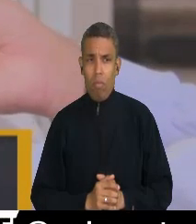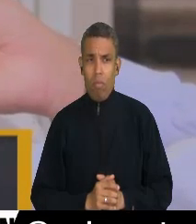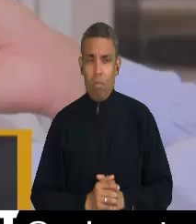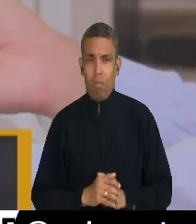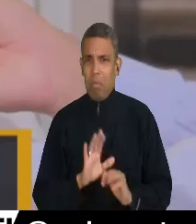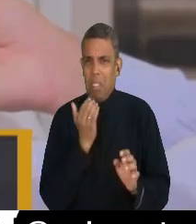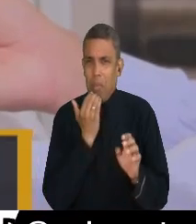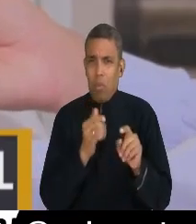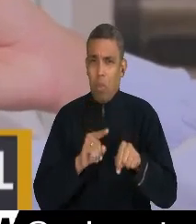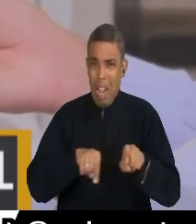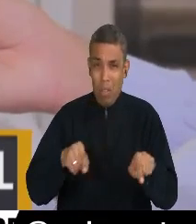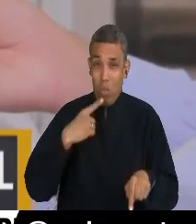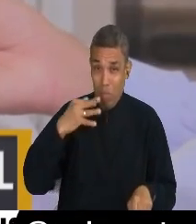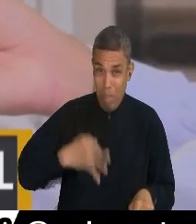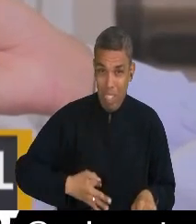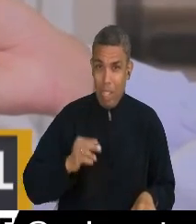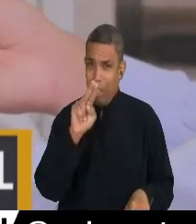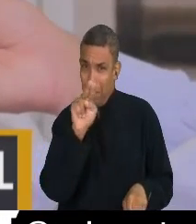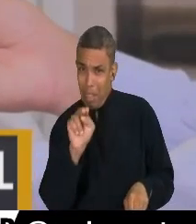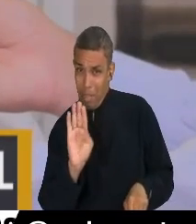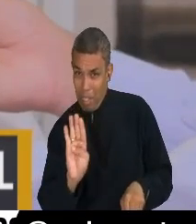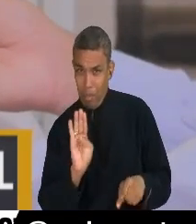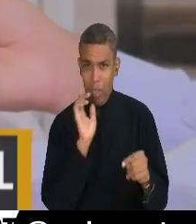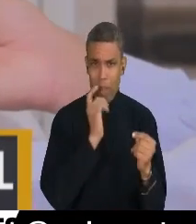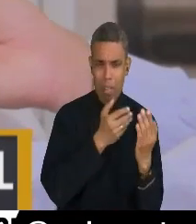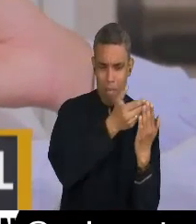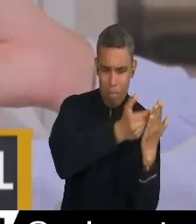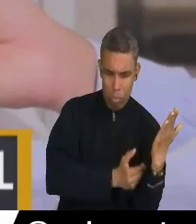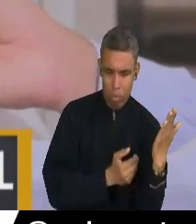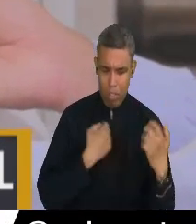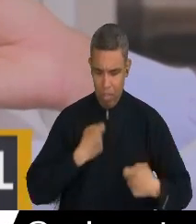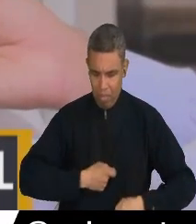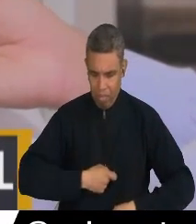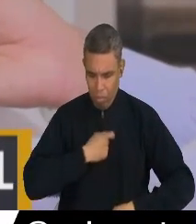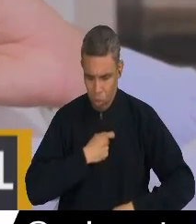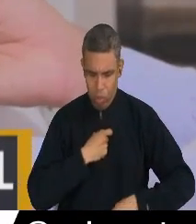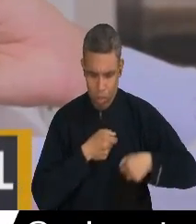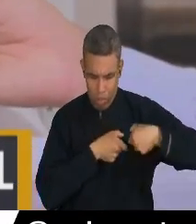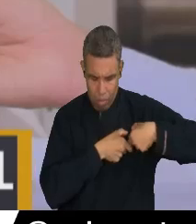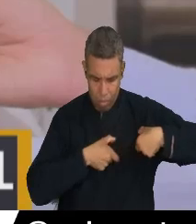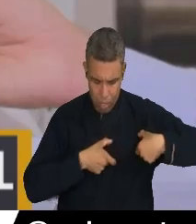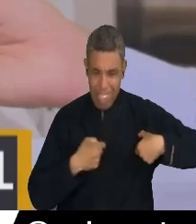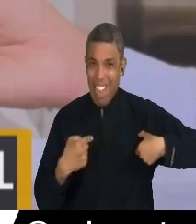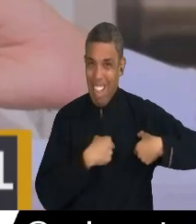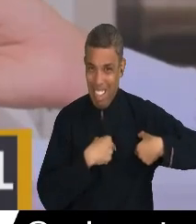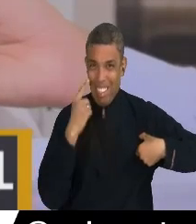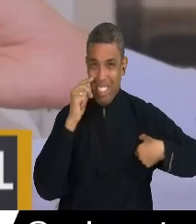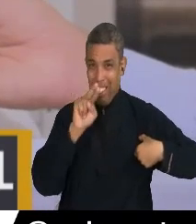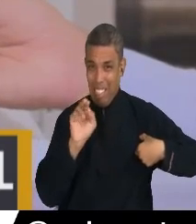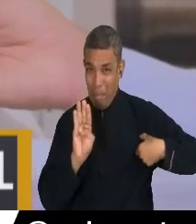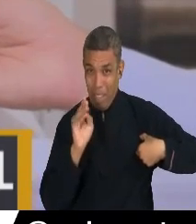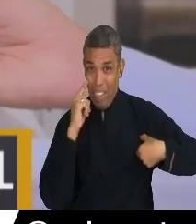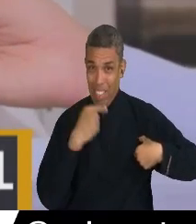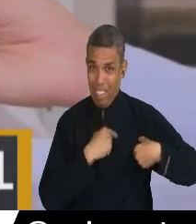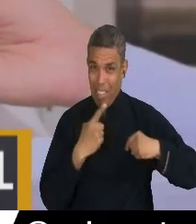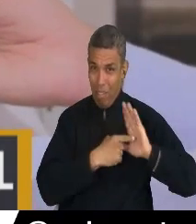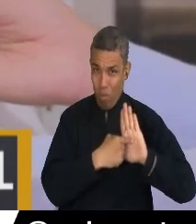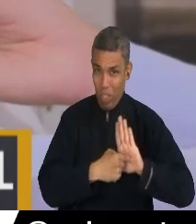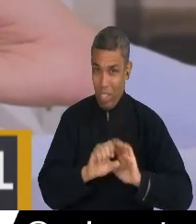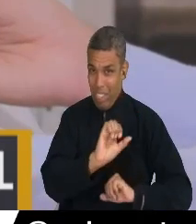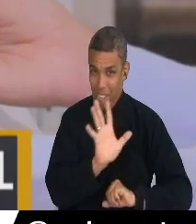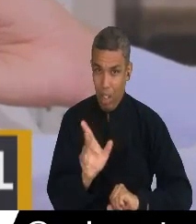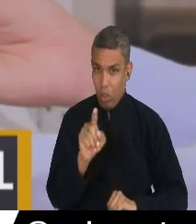encuestas, van completamente identificadas, van con su carnet, van con su overol y con su chaqueta,